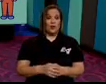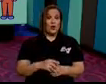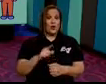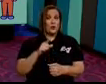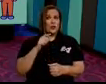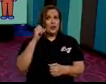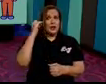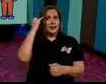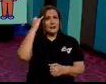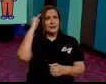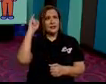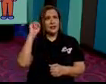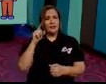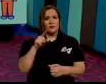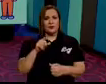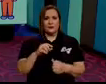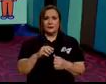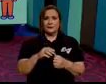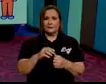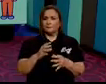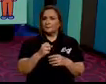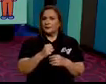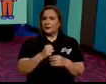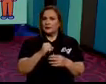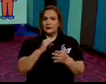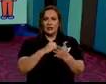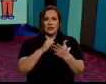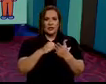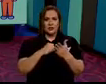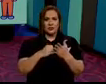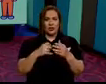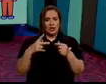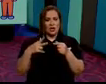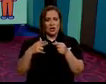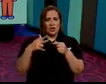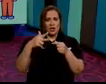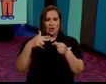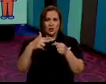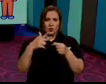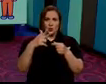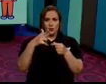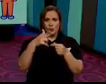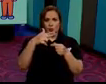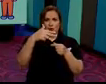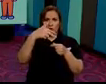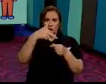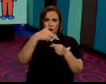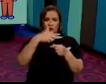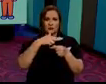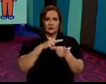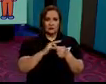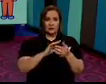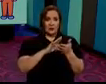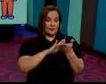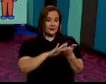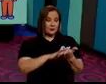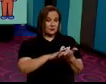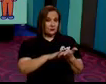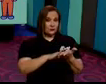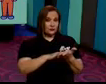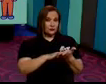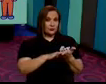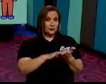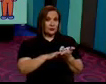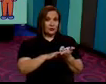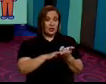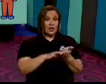es que puedas hacer la silueta. Ok. Y la puedas recortar. Y después la vas a plasmar aquí. Y con